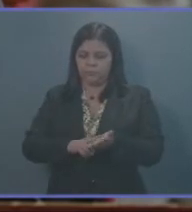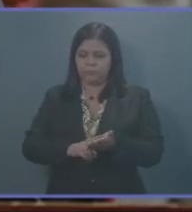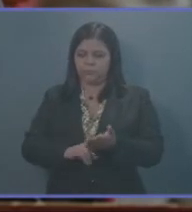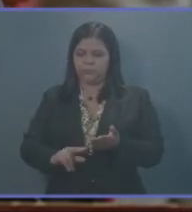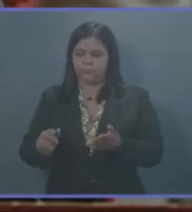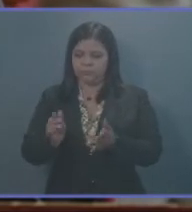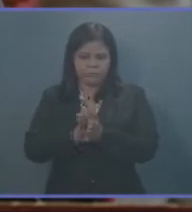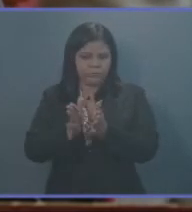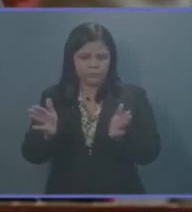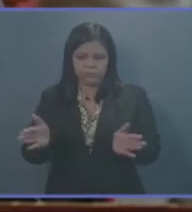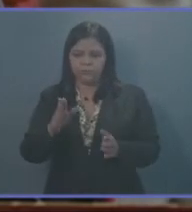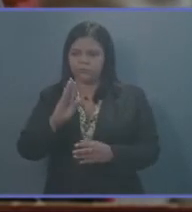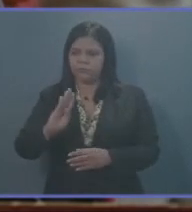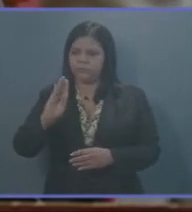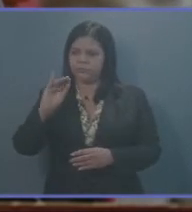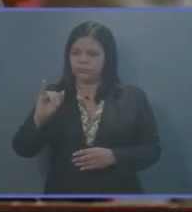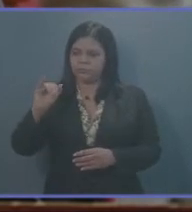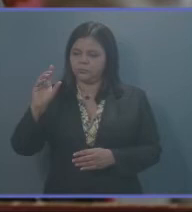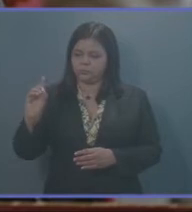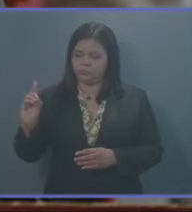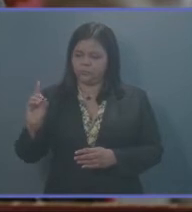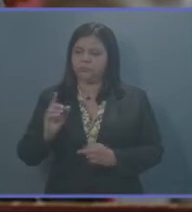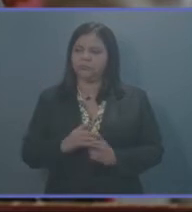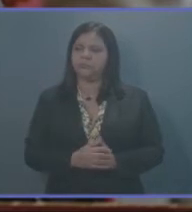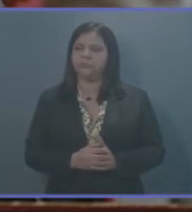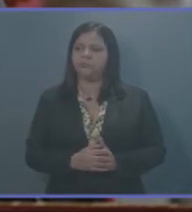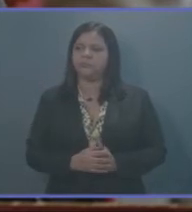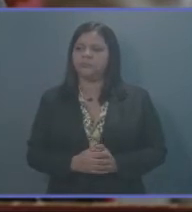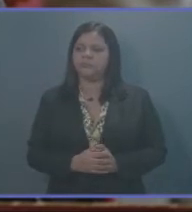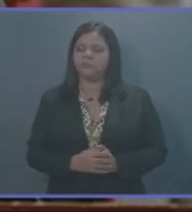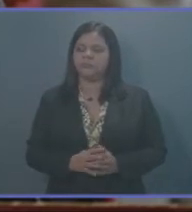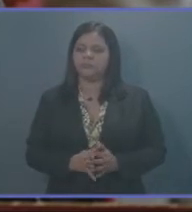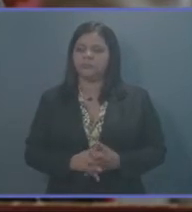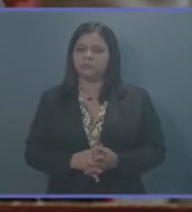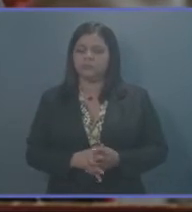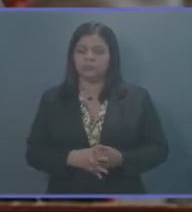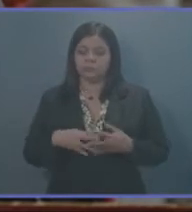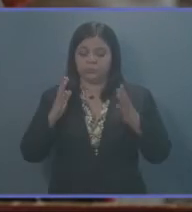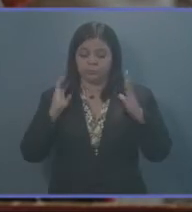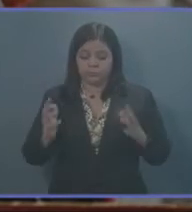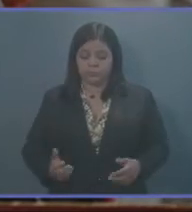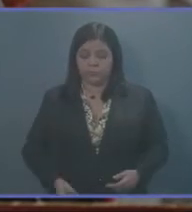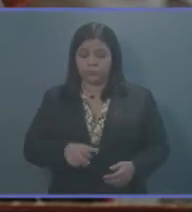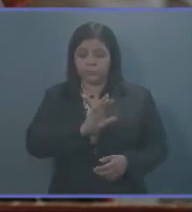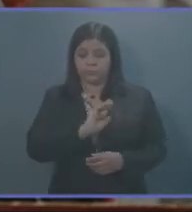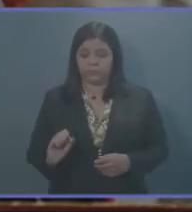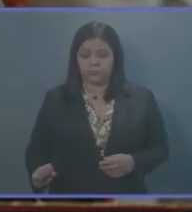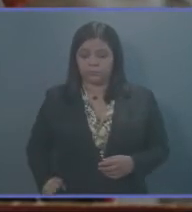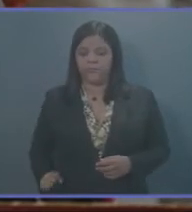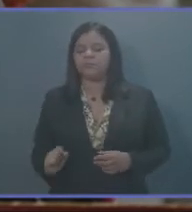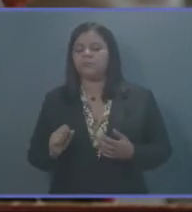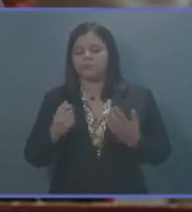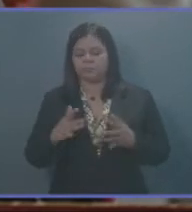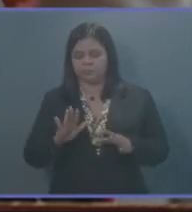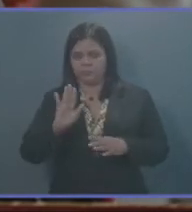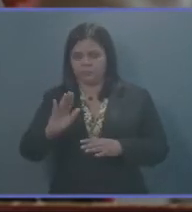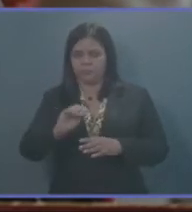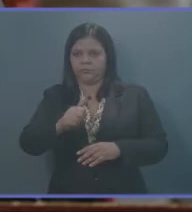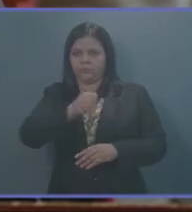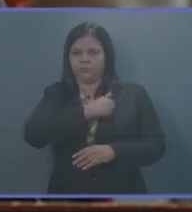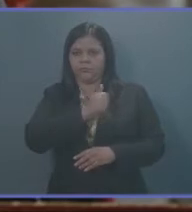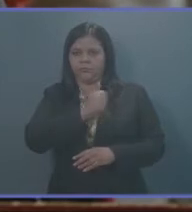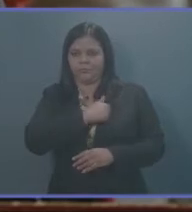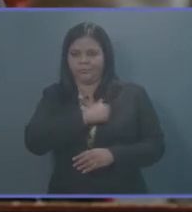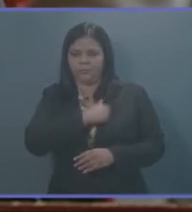normas generales del Banco Interamericano de Desarrollo, BID, el Gobierno de la República de El Salvador, a su potestad y